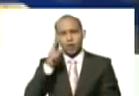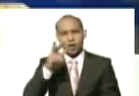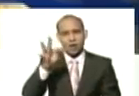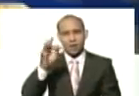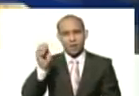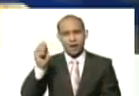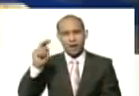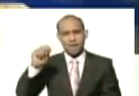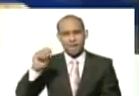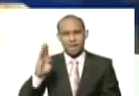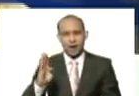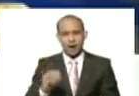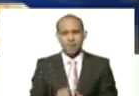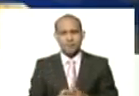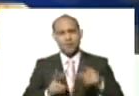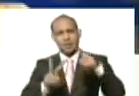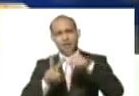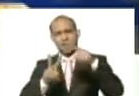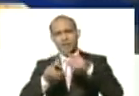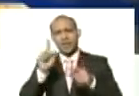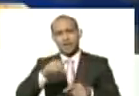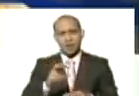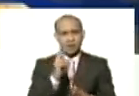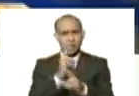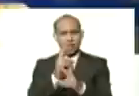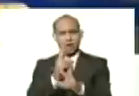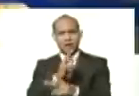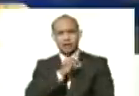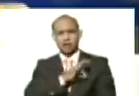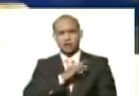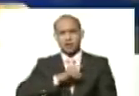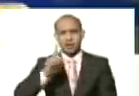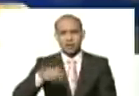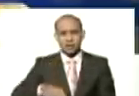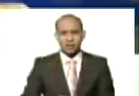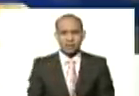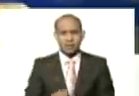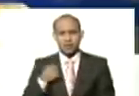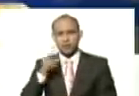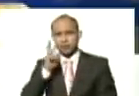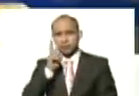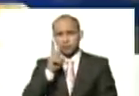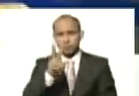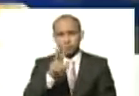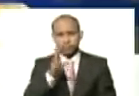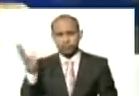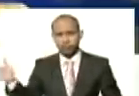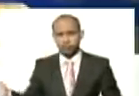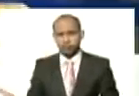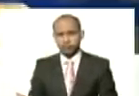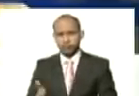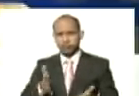BTV, a través de las redes sociales. He visto ese empuje